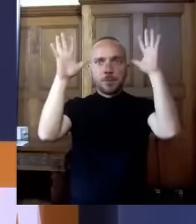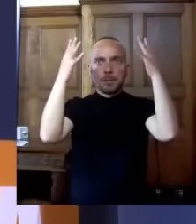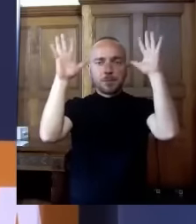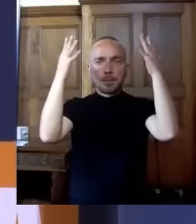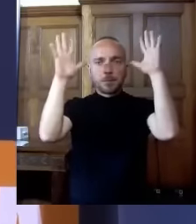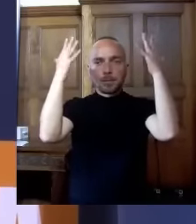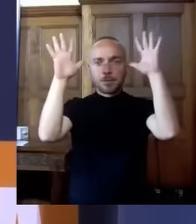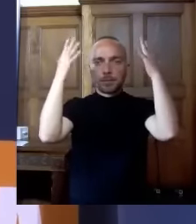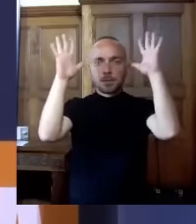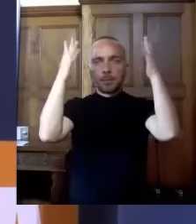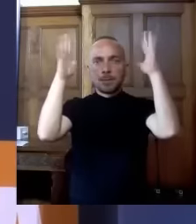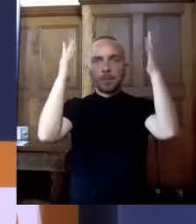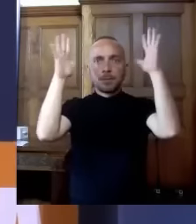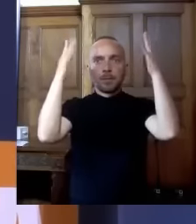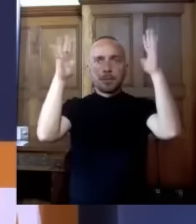si se puede